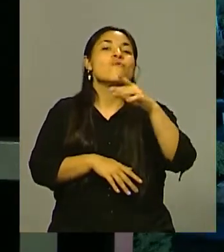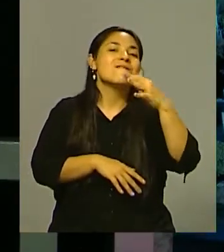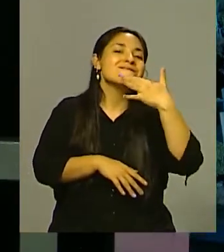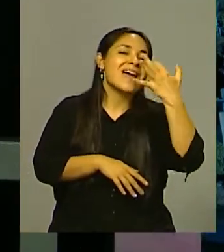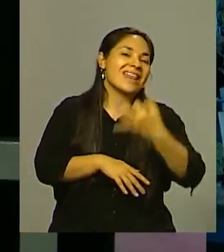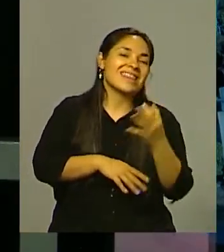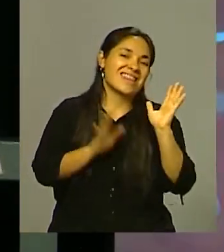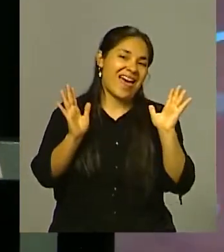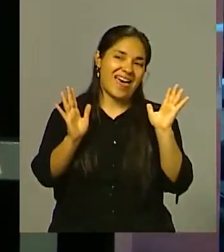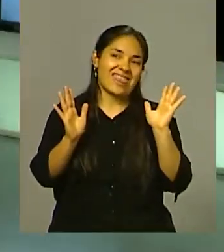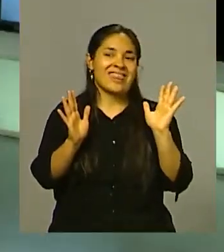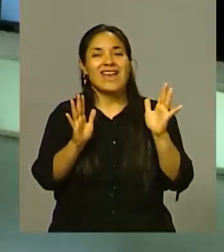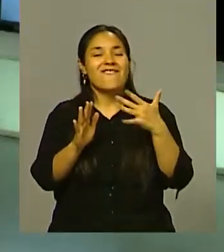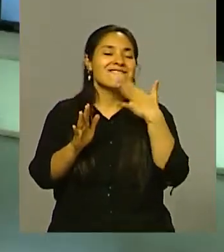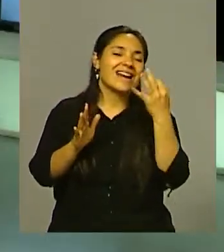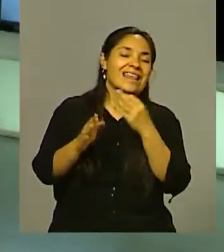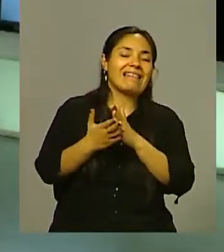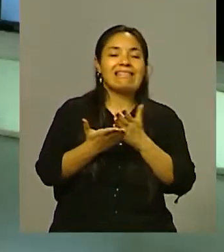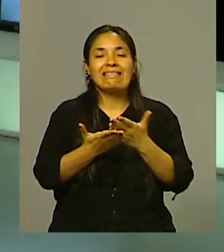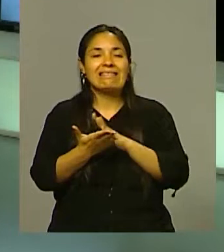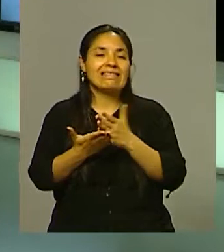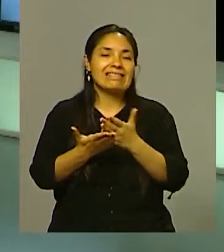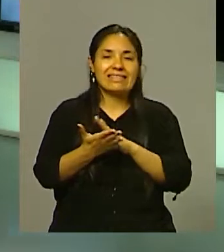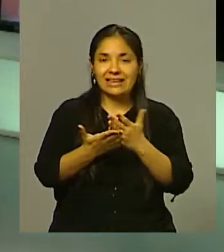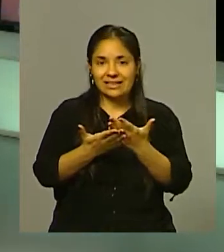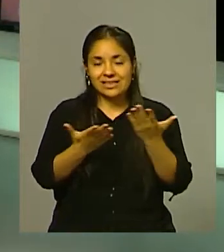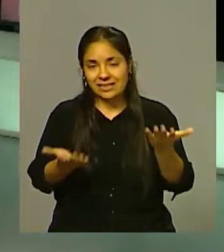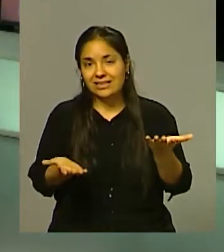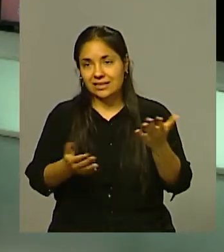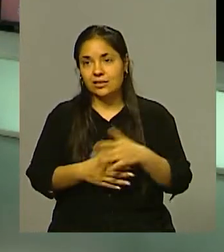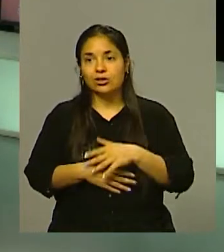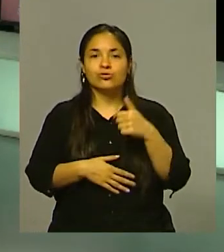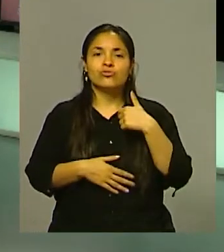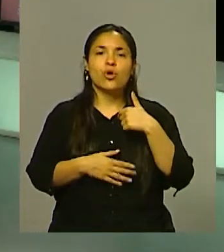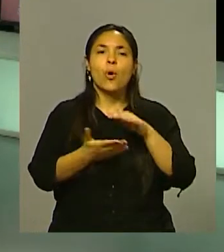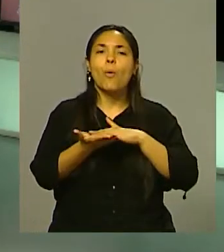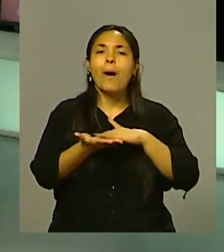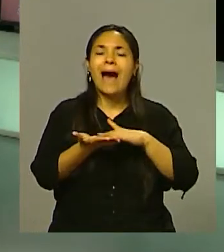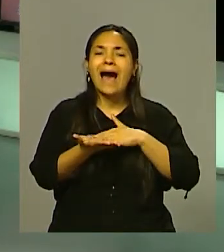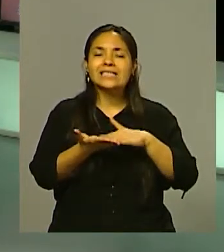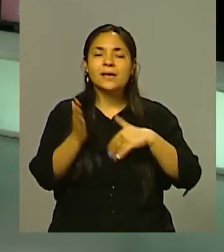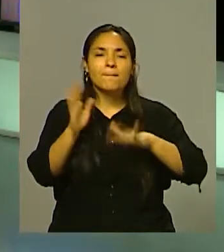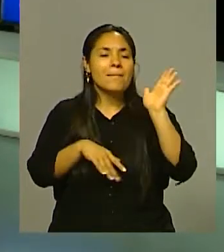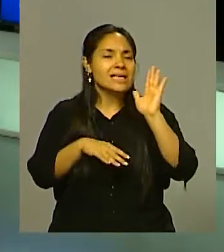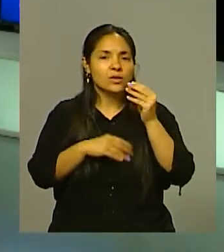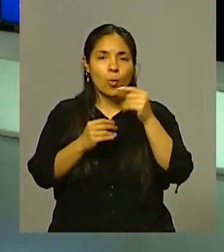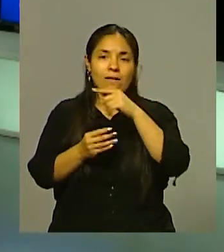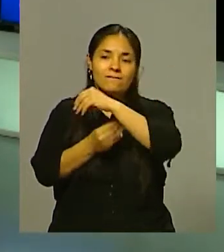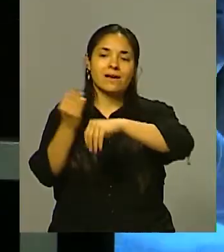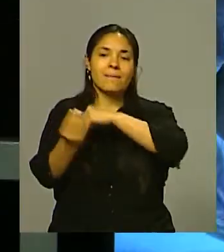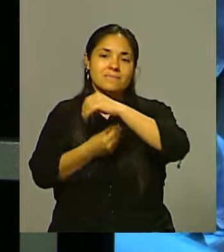una verdad edulcorada. En ese caso yo, digamos, que me he basado y me he apoyado en la